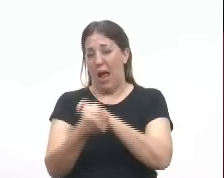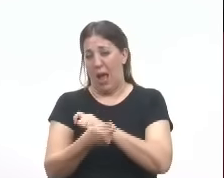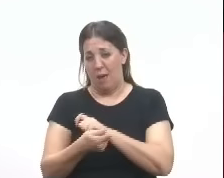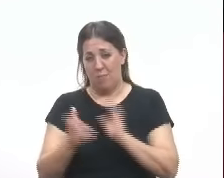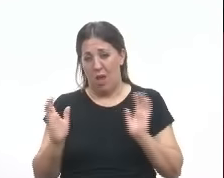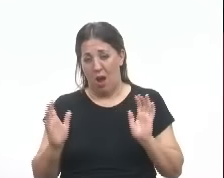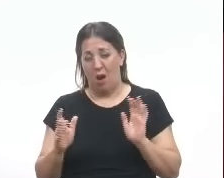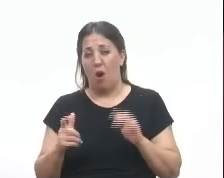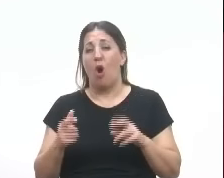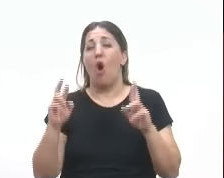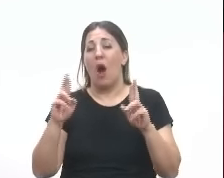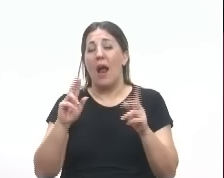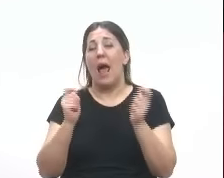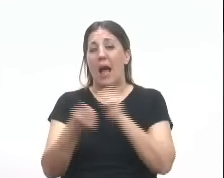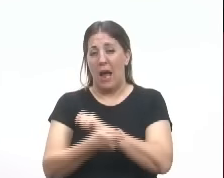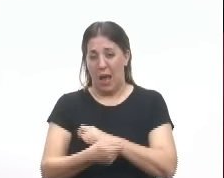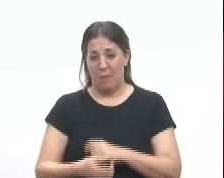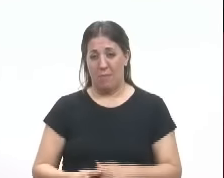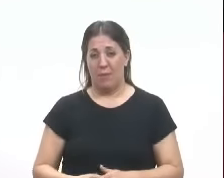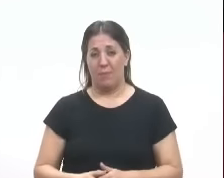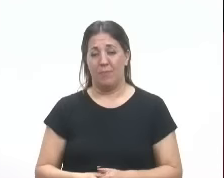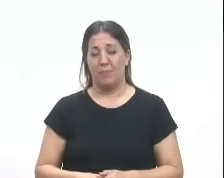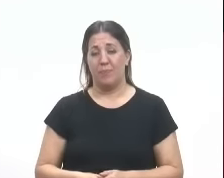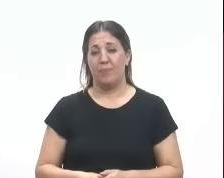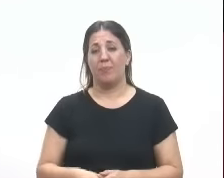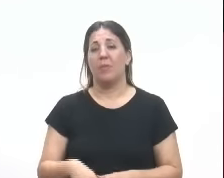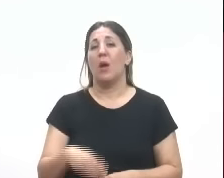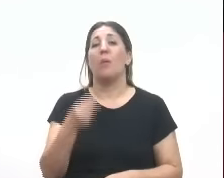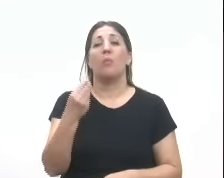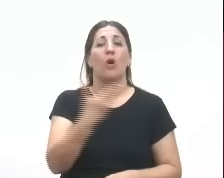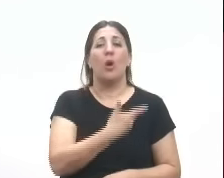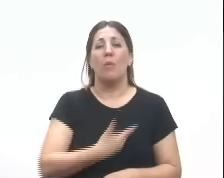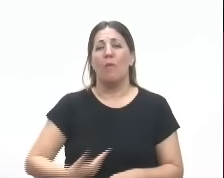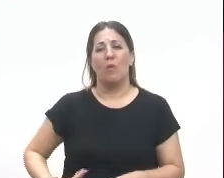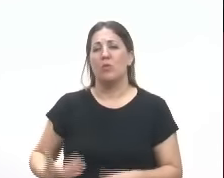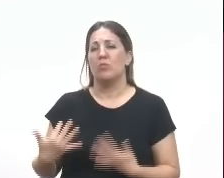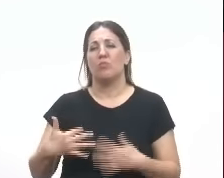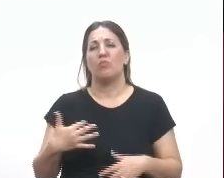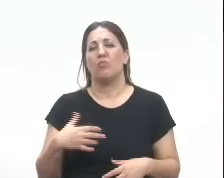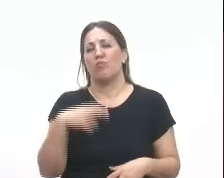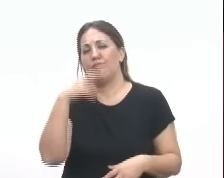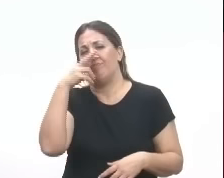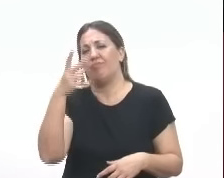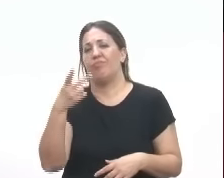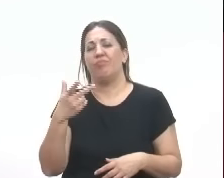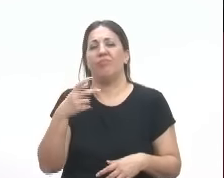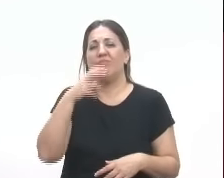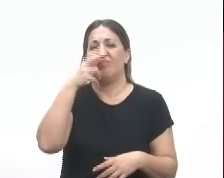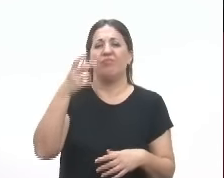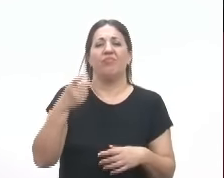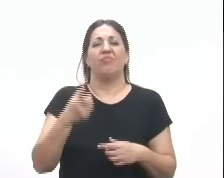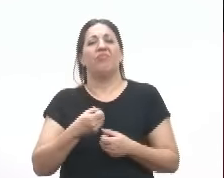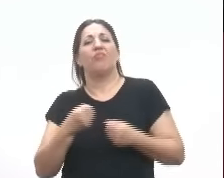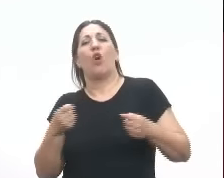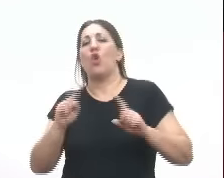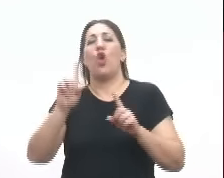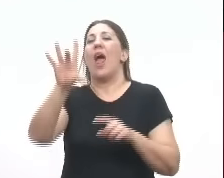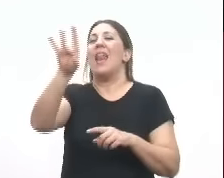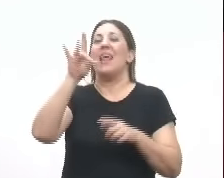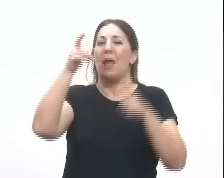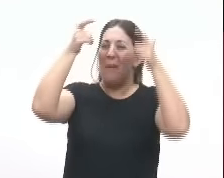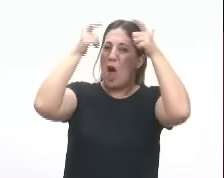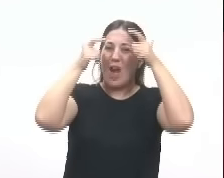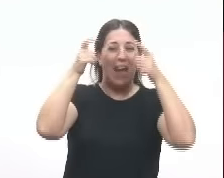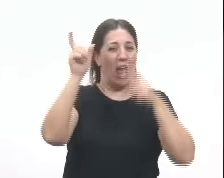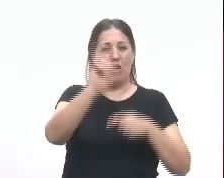Que cambien en su actitud. Porque el presidente tiene mucha soberbia. No le elegimos emperador. Se le eligió